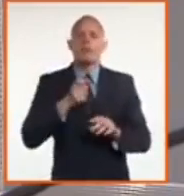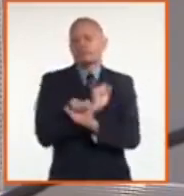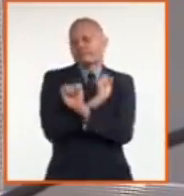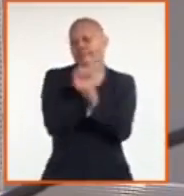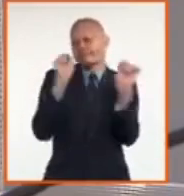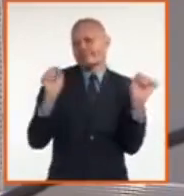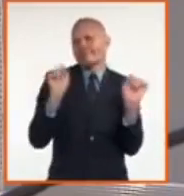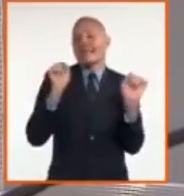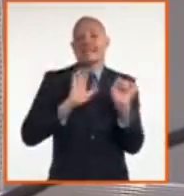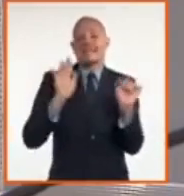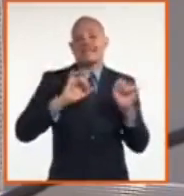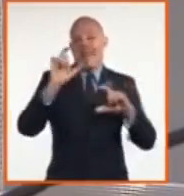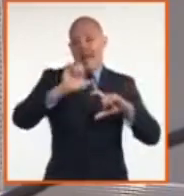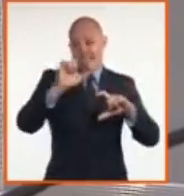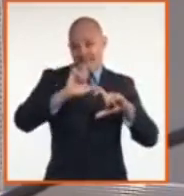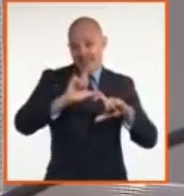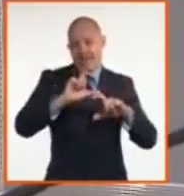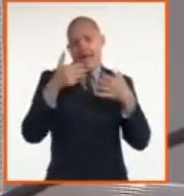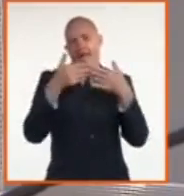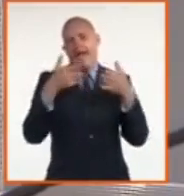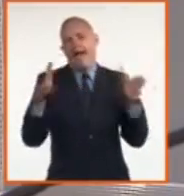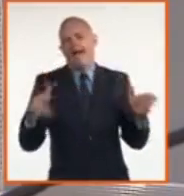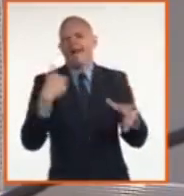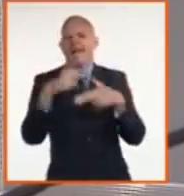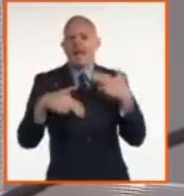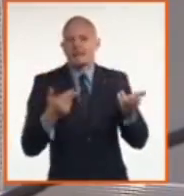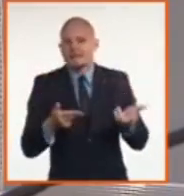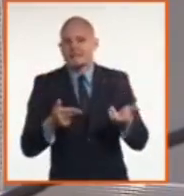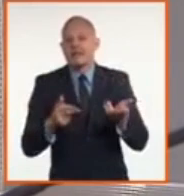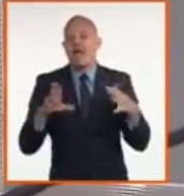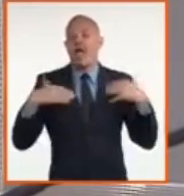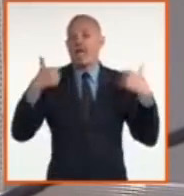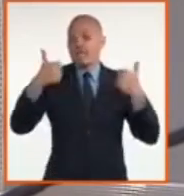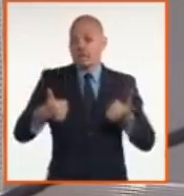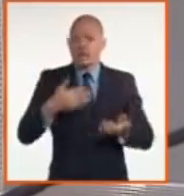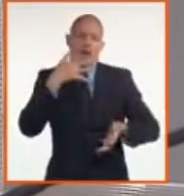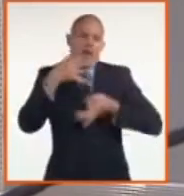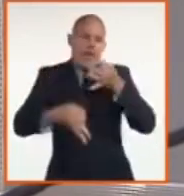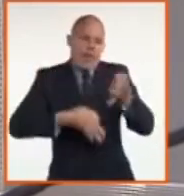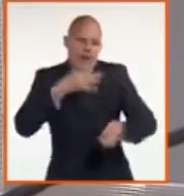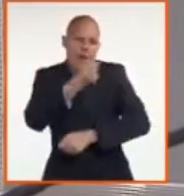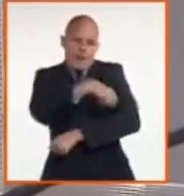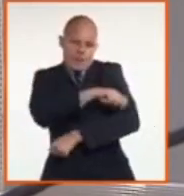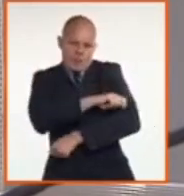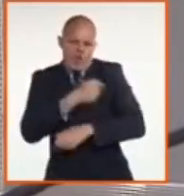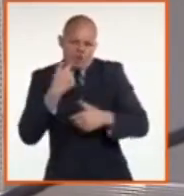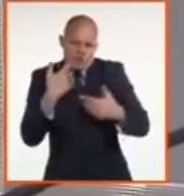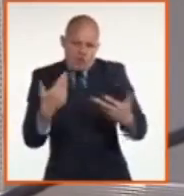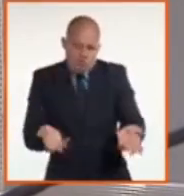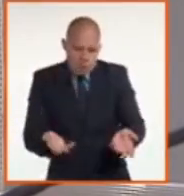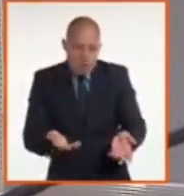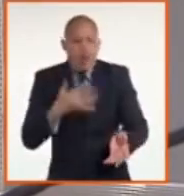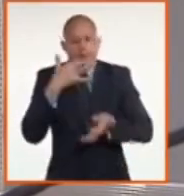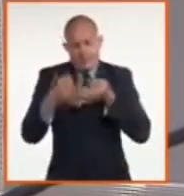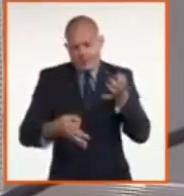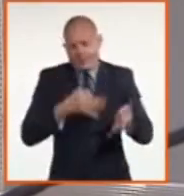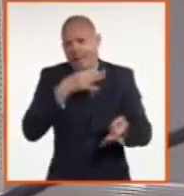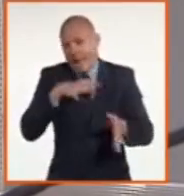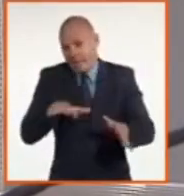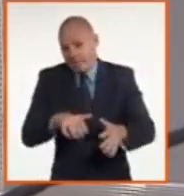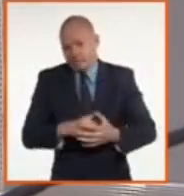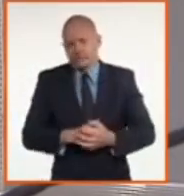cadeca va a explicarle a la población cómo va a ser la operación de ventas es decir va